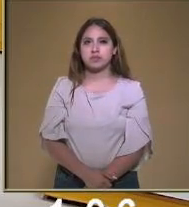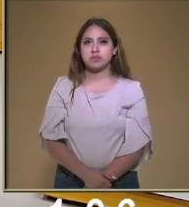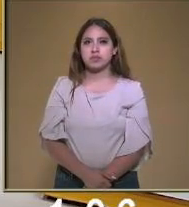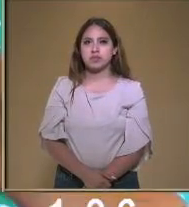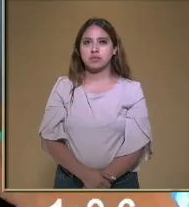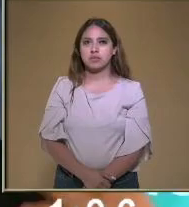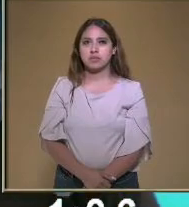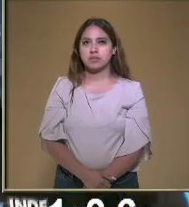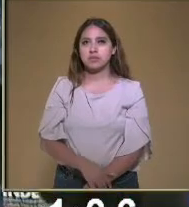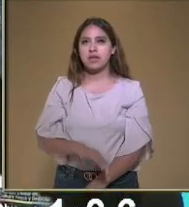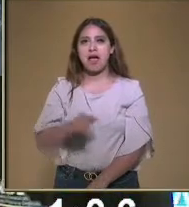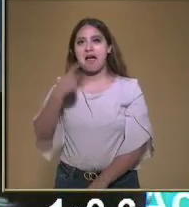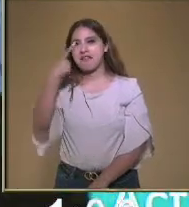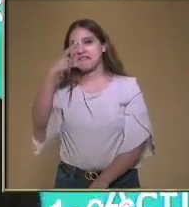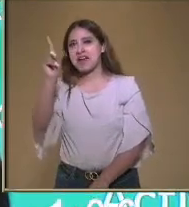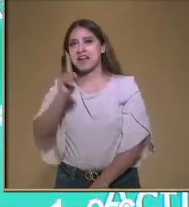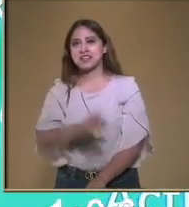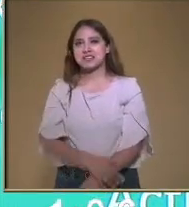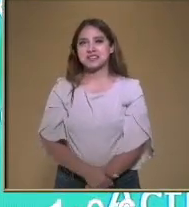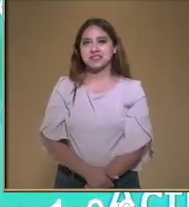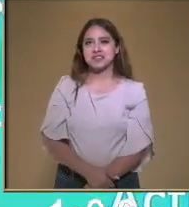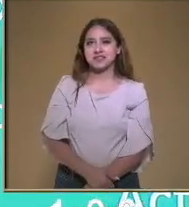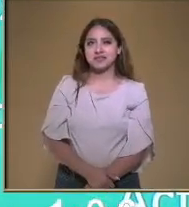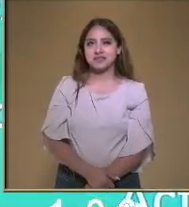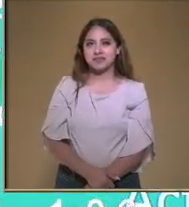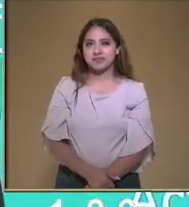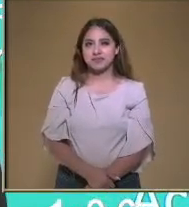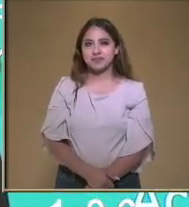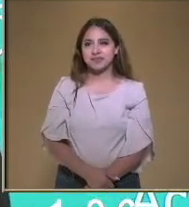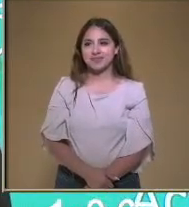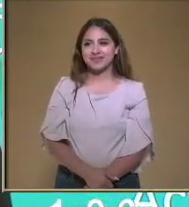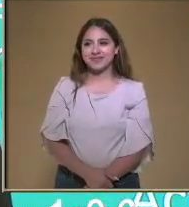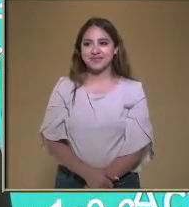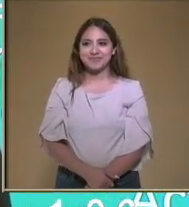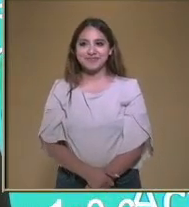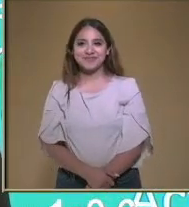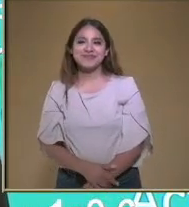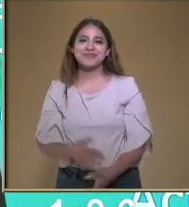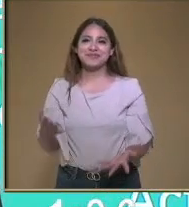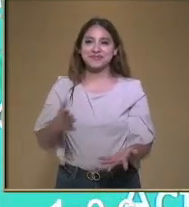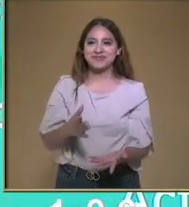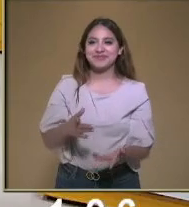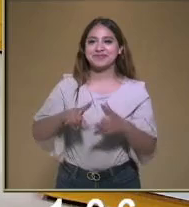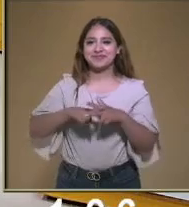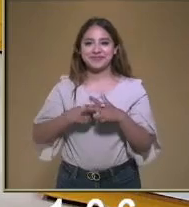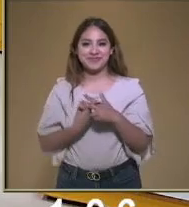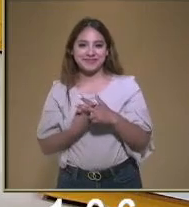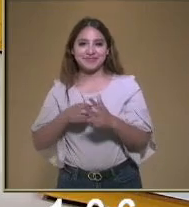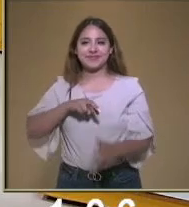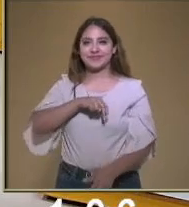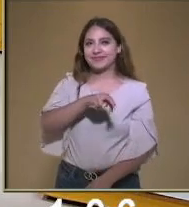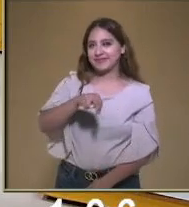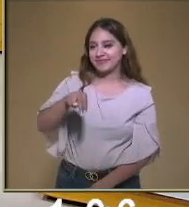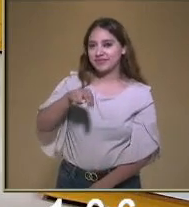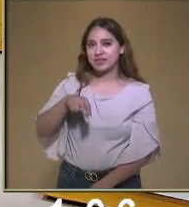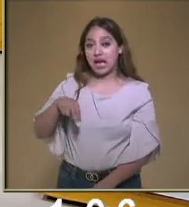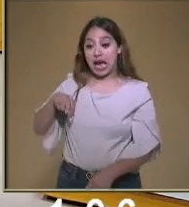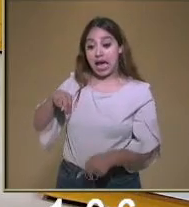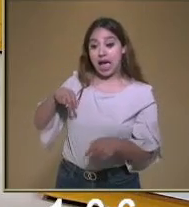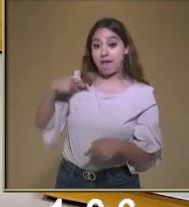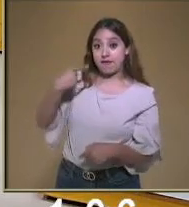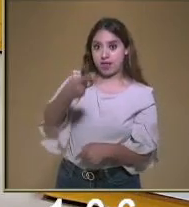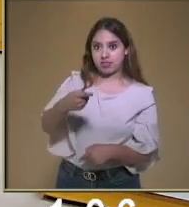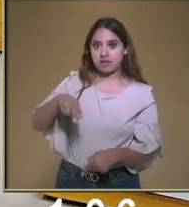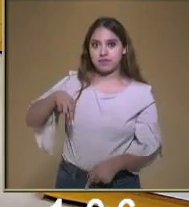nada más. Muy bien, profe. Muy bien. Okay. Vas a comenzar, profe, a desplazarte caminando hacia el frente. Ok, hacia el